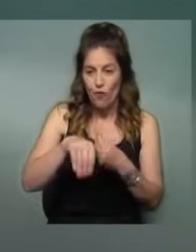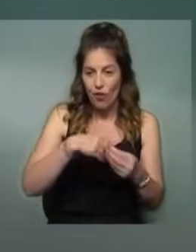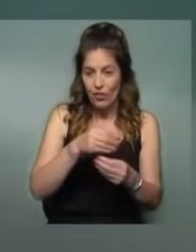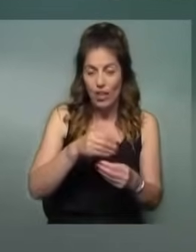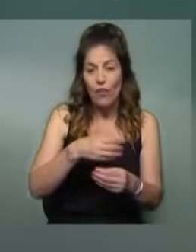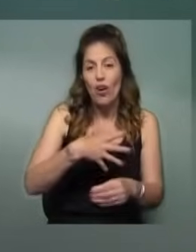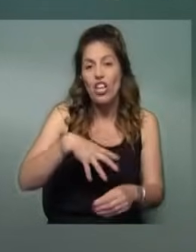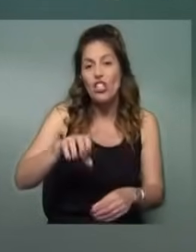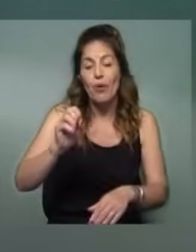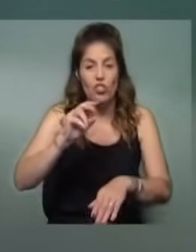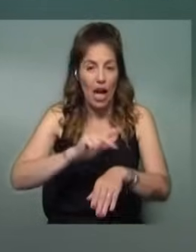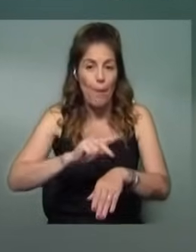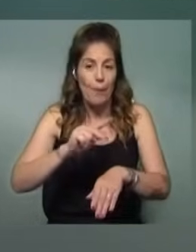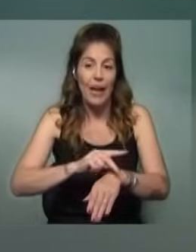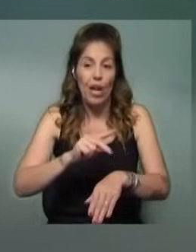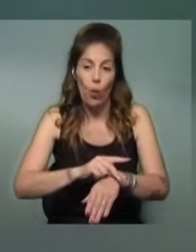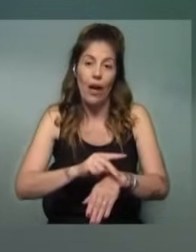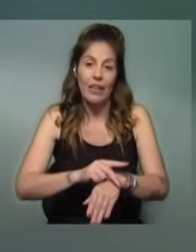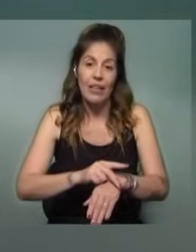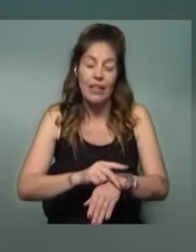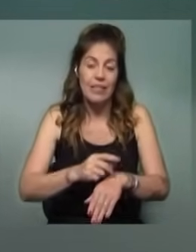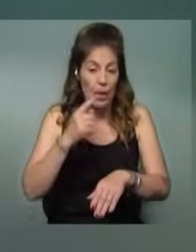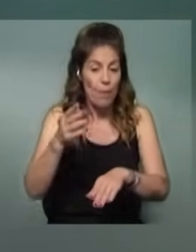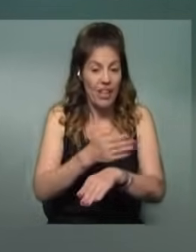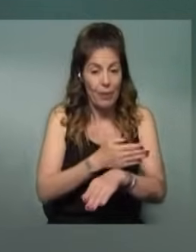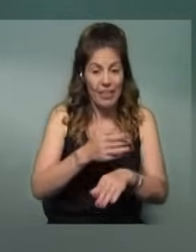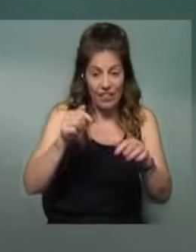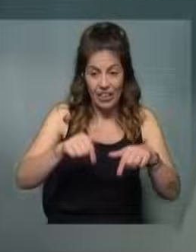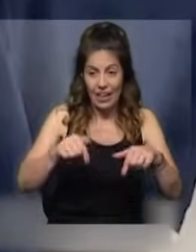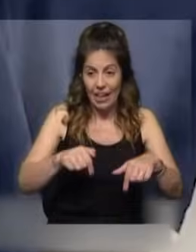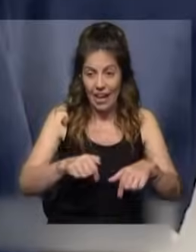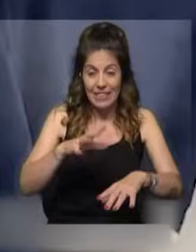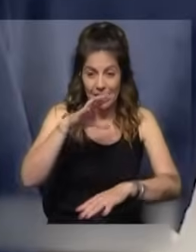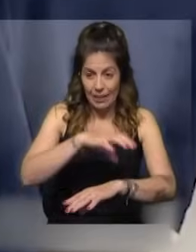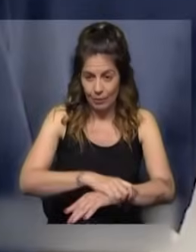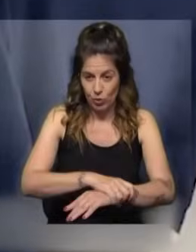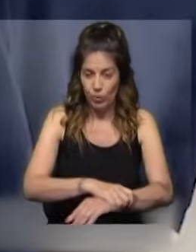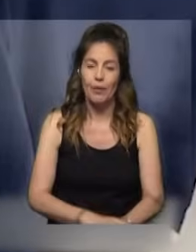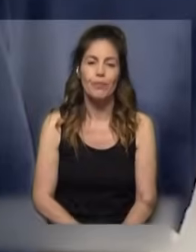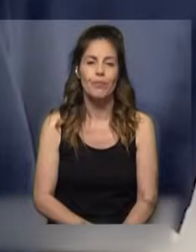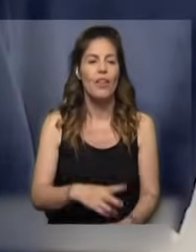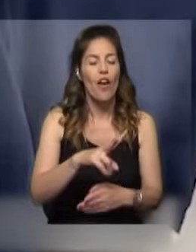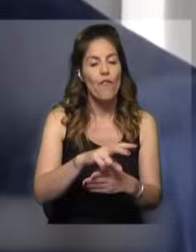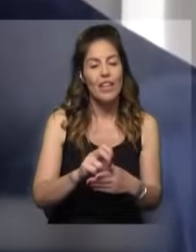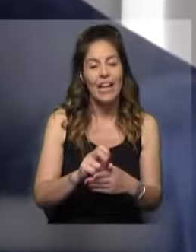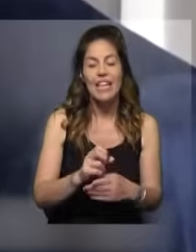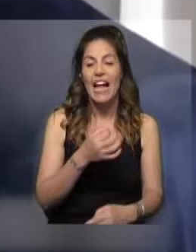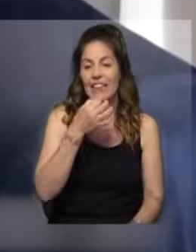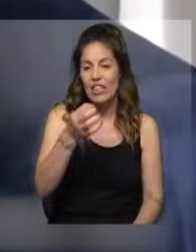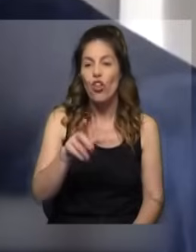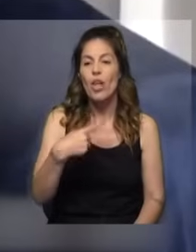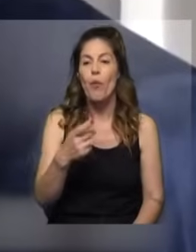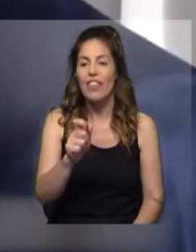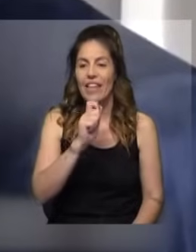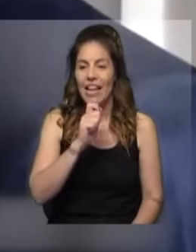extraditadas a Paraguay en caso de que previamente se les capture la fiscalía se pronunció tras la entrevista a